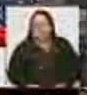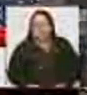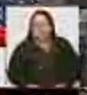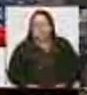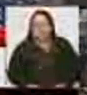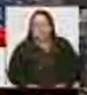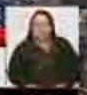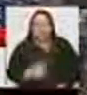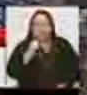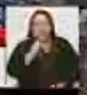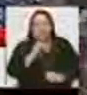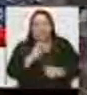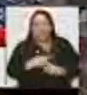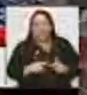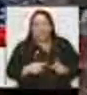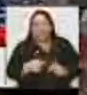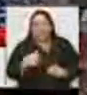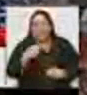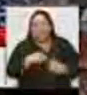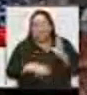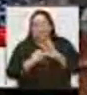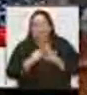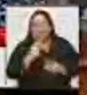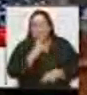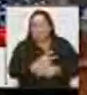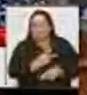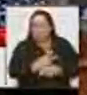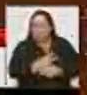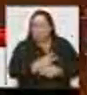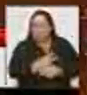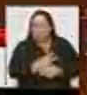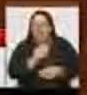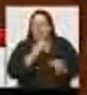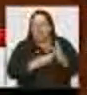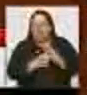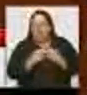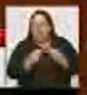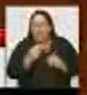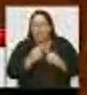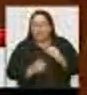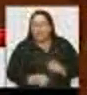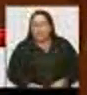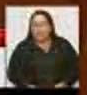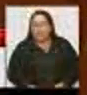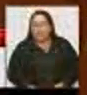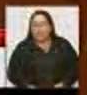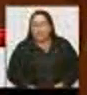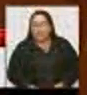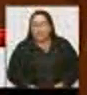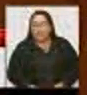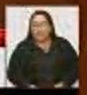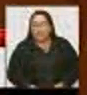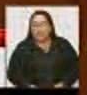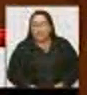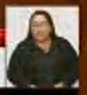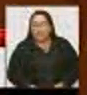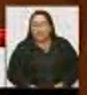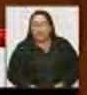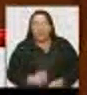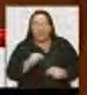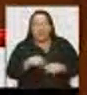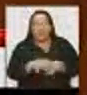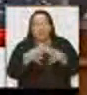todos los días, mañana, tarde y noche. Lo que buscamos es la prevención, lo que buscamos es cómo solucionar, por lo menos controlar que esto no